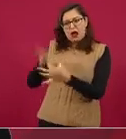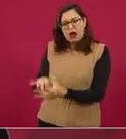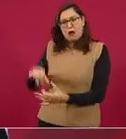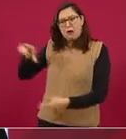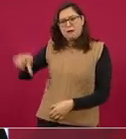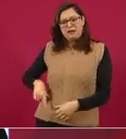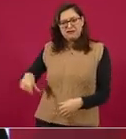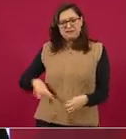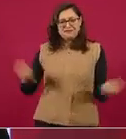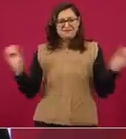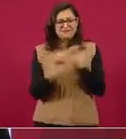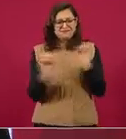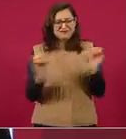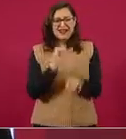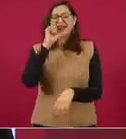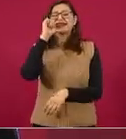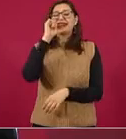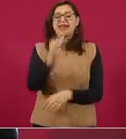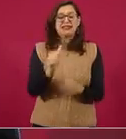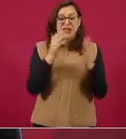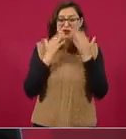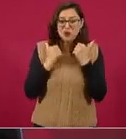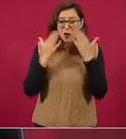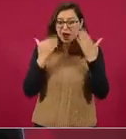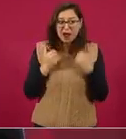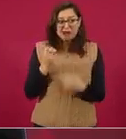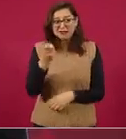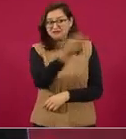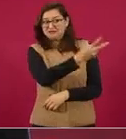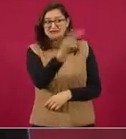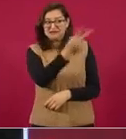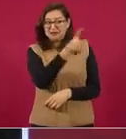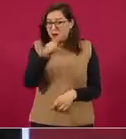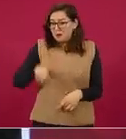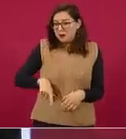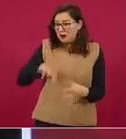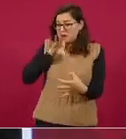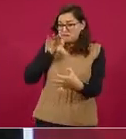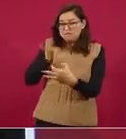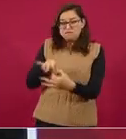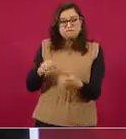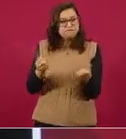gobierno, pero el asunto pues no es